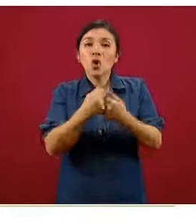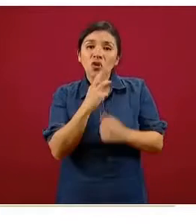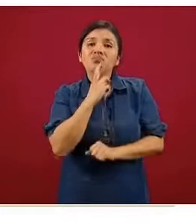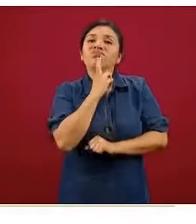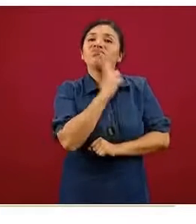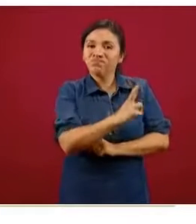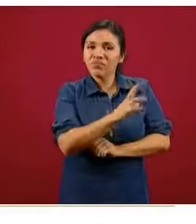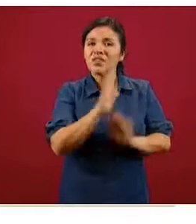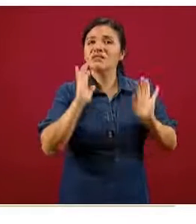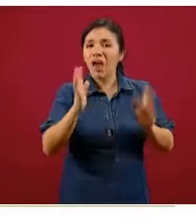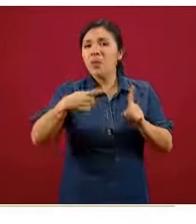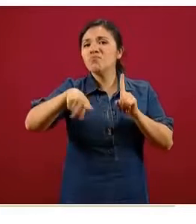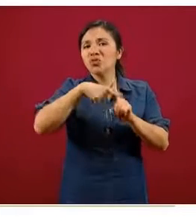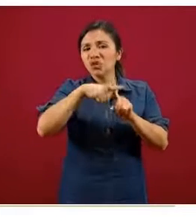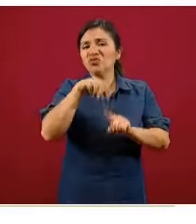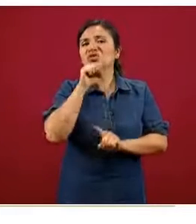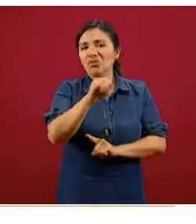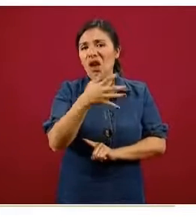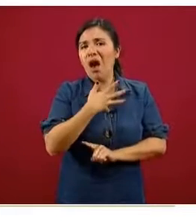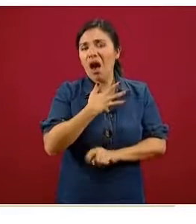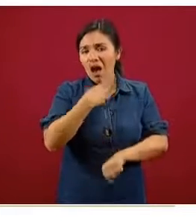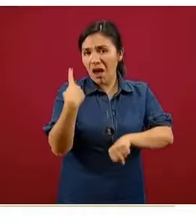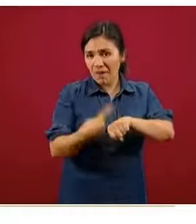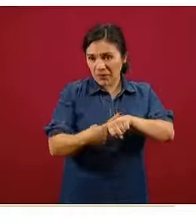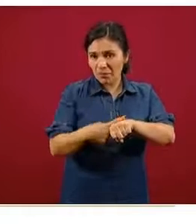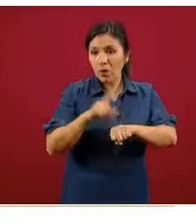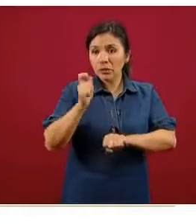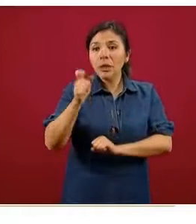resultado positivo y por lo tanto son los